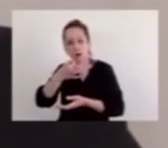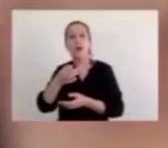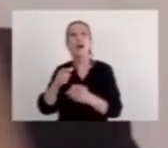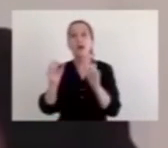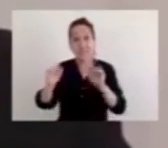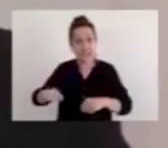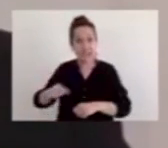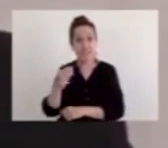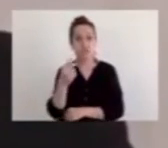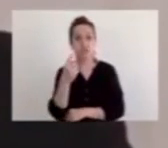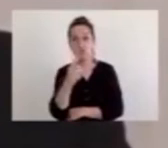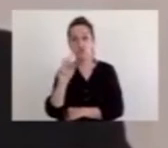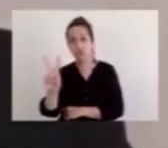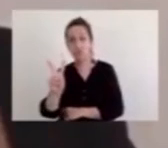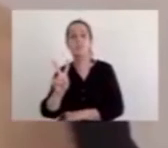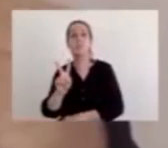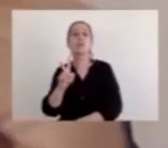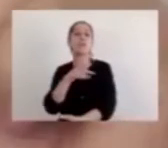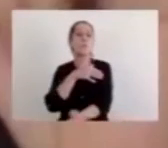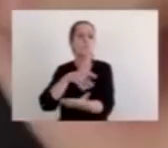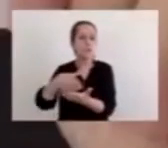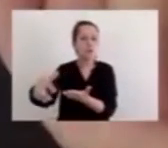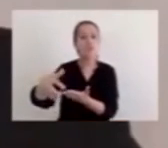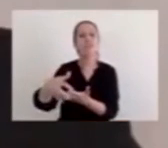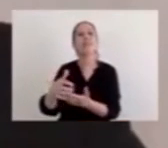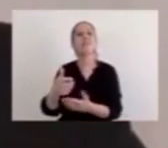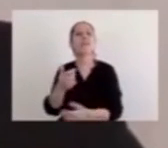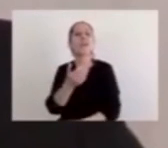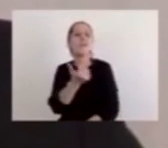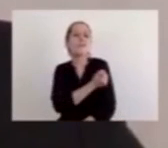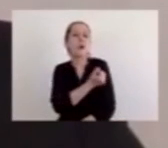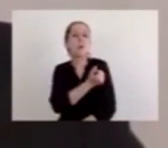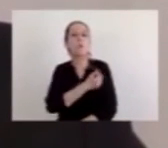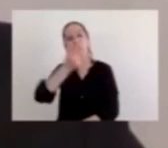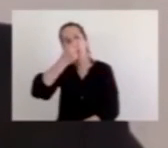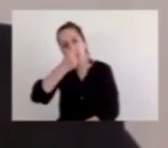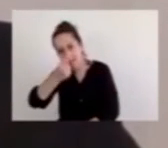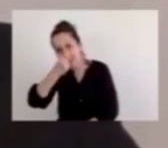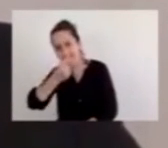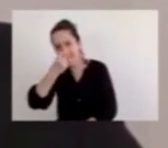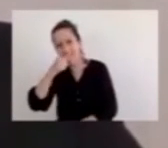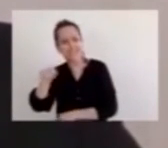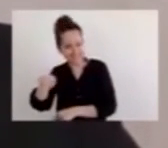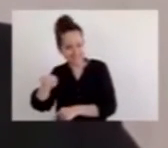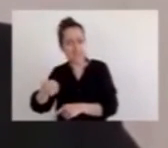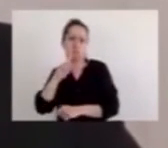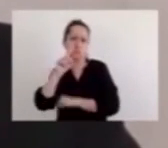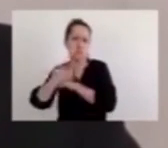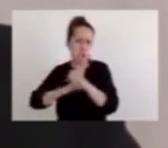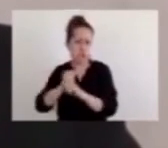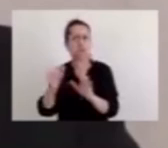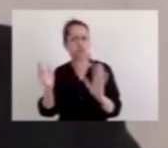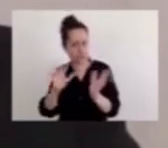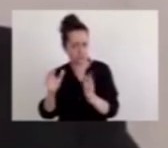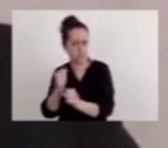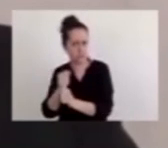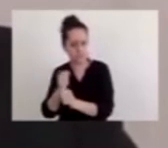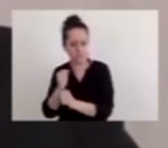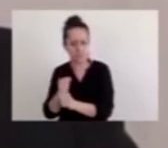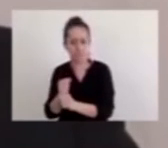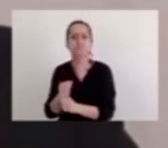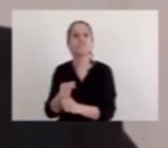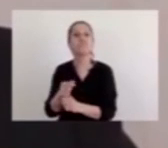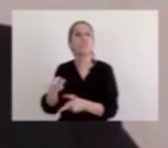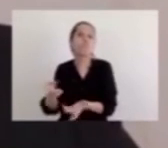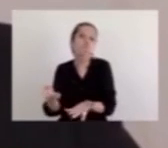influenza en este sentido en la comunidad de práctica de los informes nacionales voluntarios